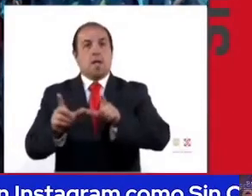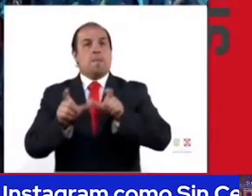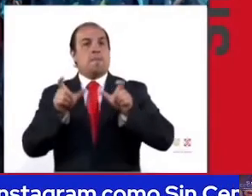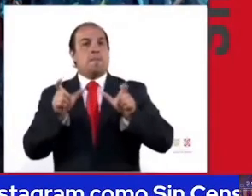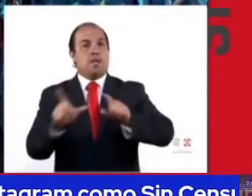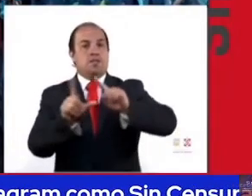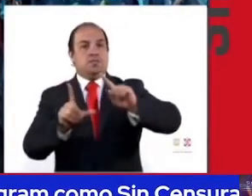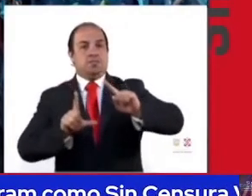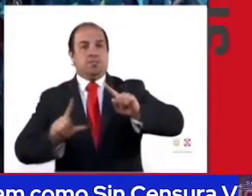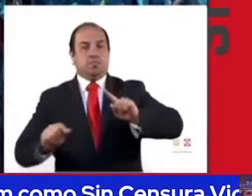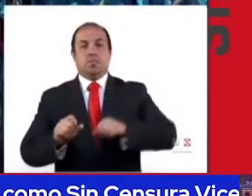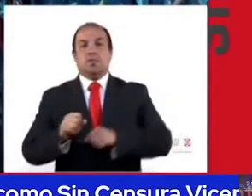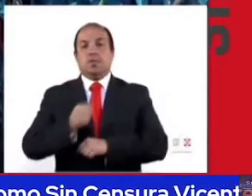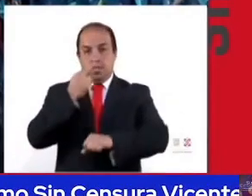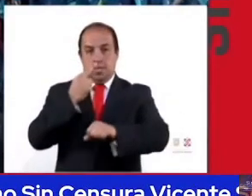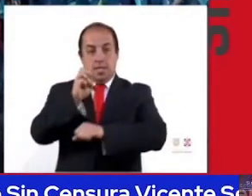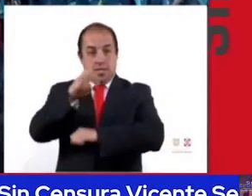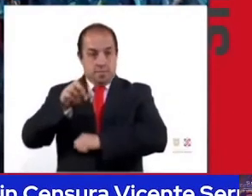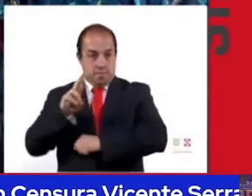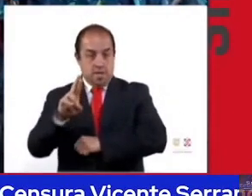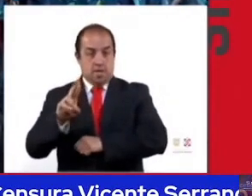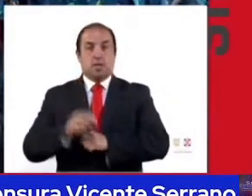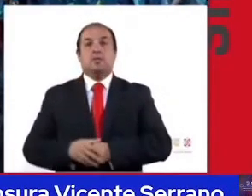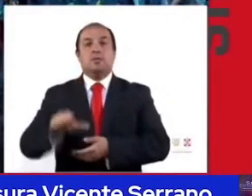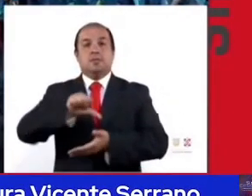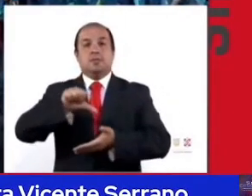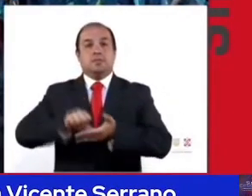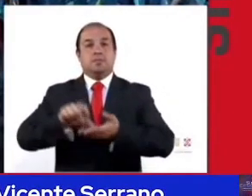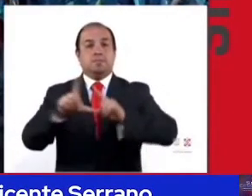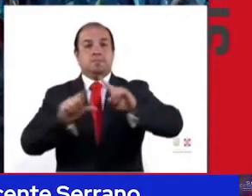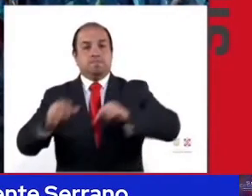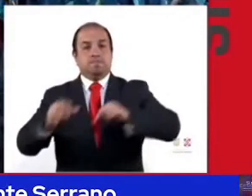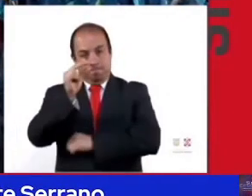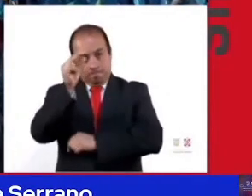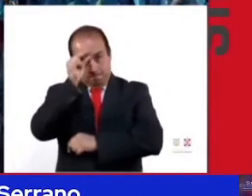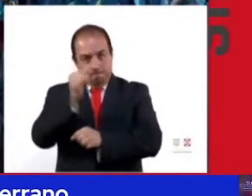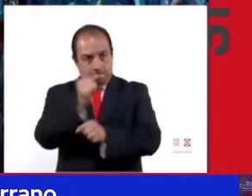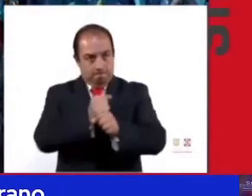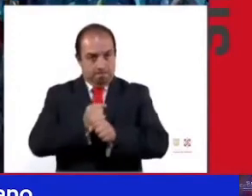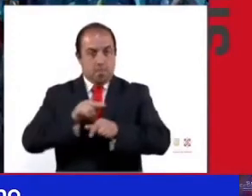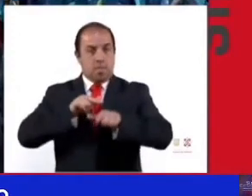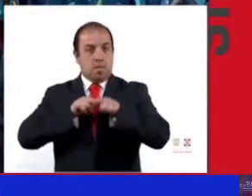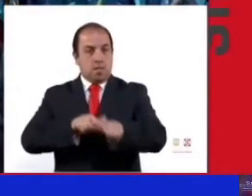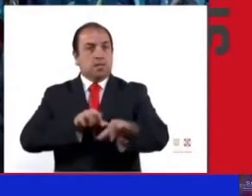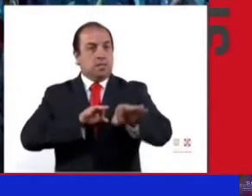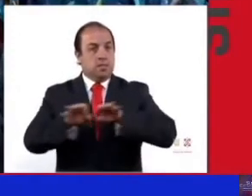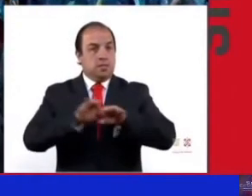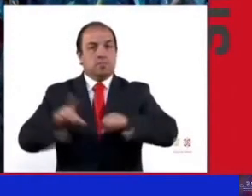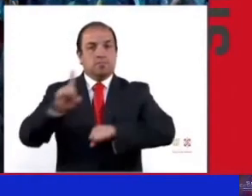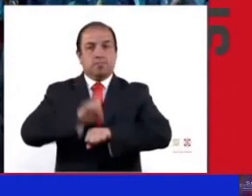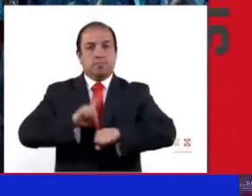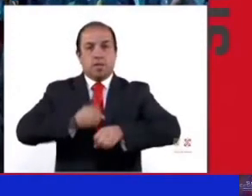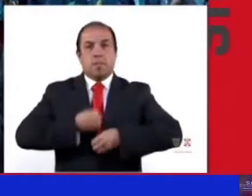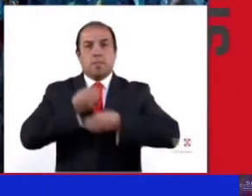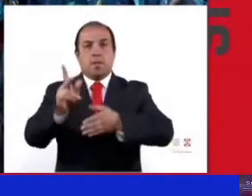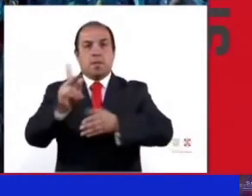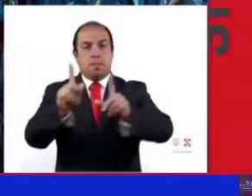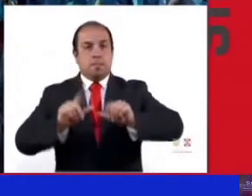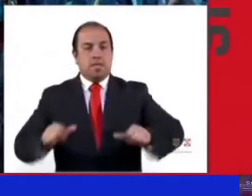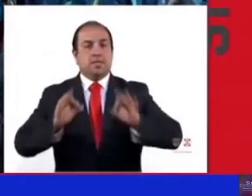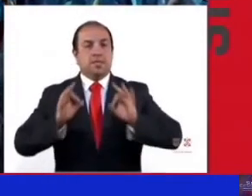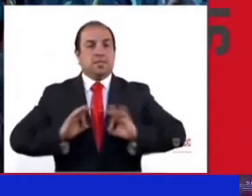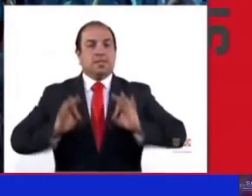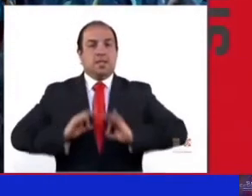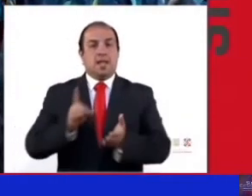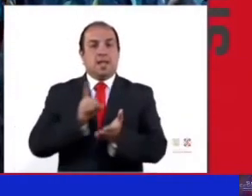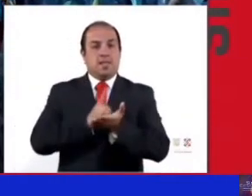la Secretaría de Marina, del Centro Nacional de Inteligencia. Seguiremos trabajando a diario para brindar la paz y tranquilidad a la que tienen derecho